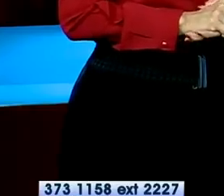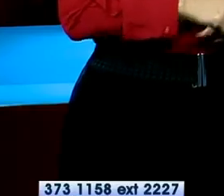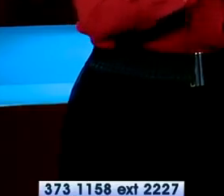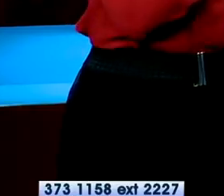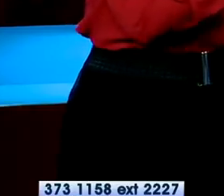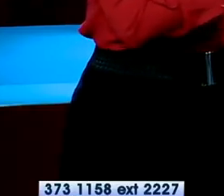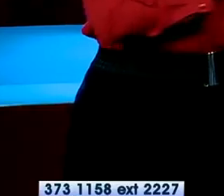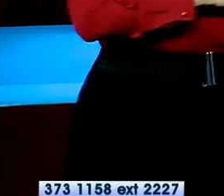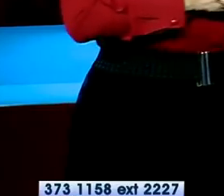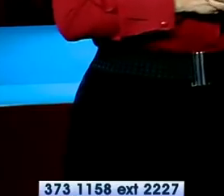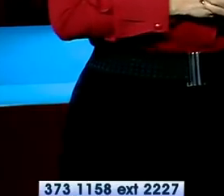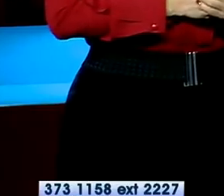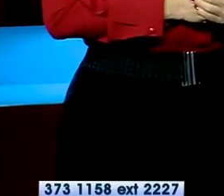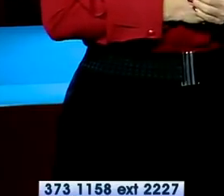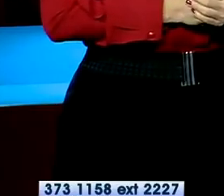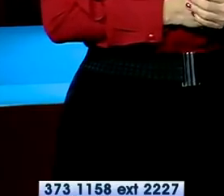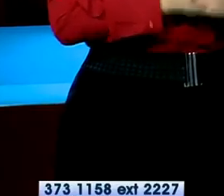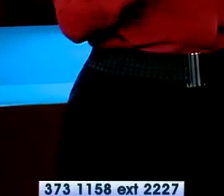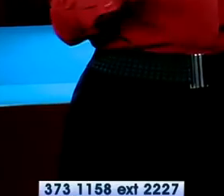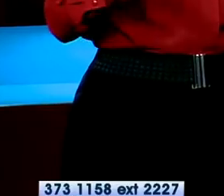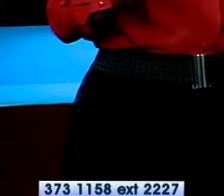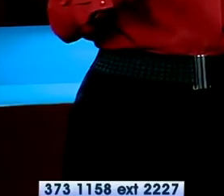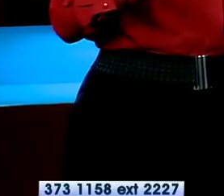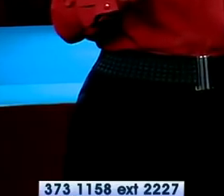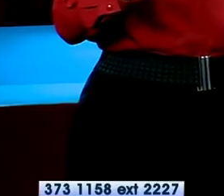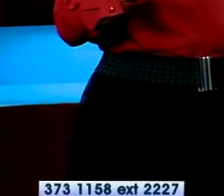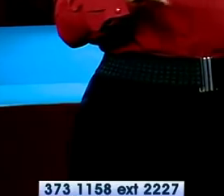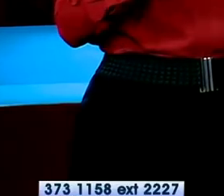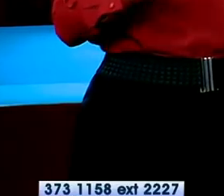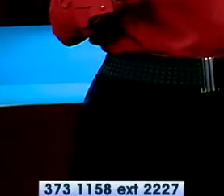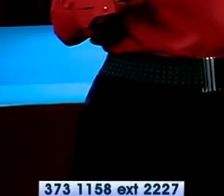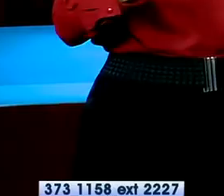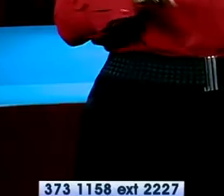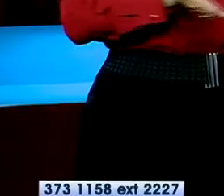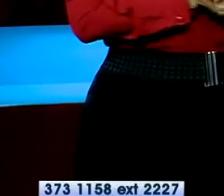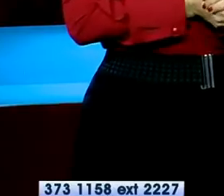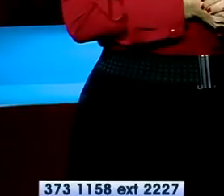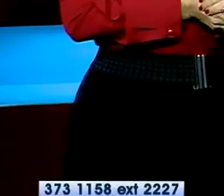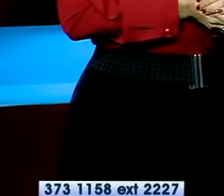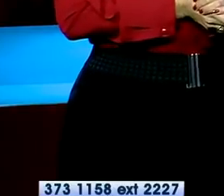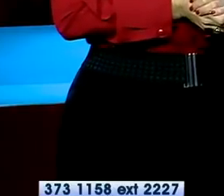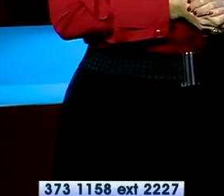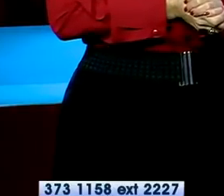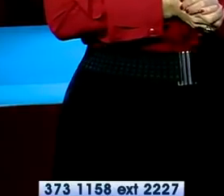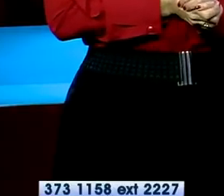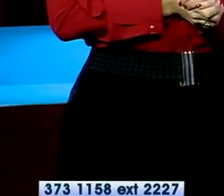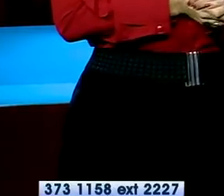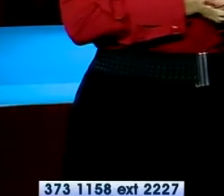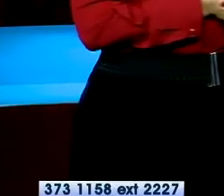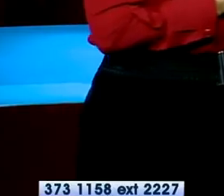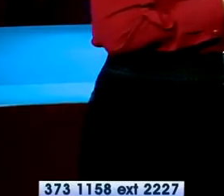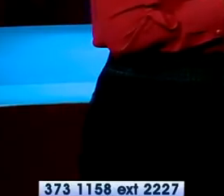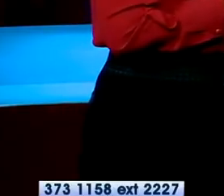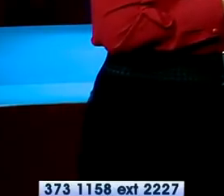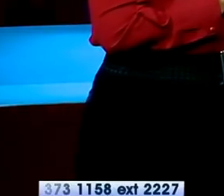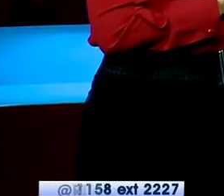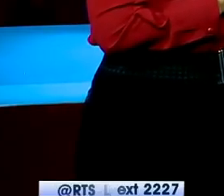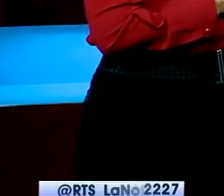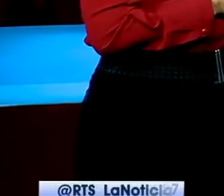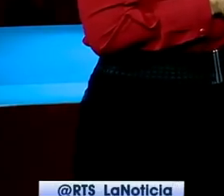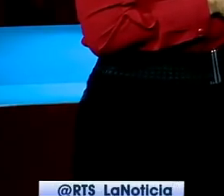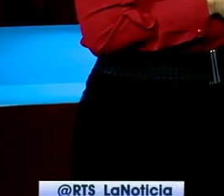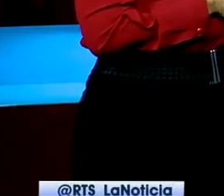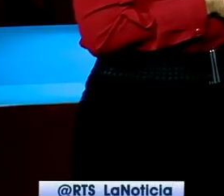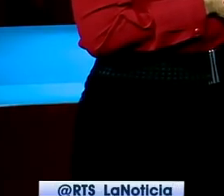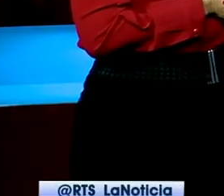Pues le gusta aquí a Adrianita, quiere un gatito y tú siempre tienes gatitos, siempre dispuesto, gente de corazón generoso que quiere adoptar gatos. Pero viste